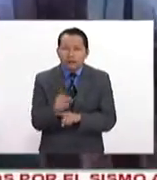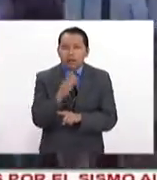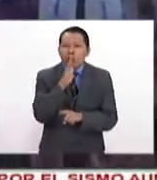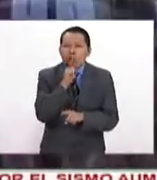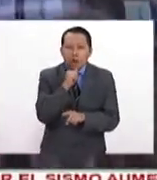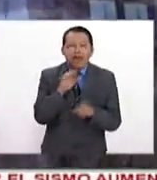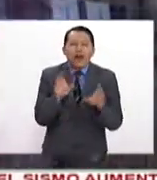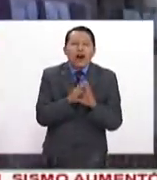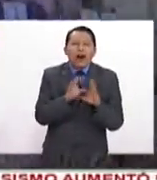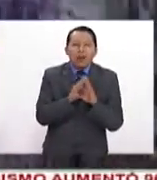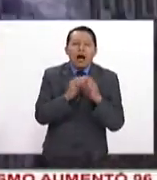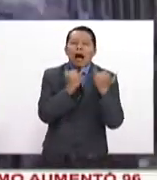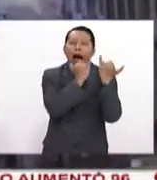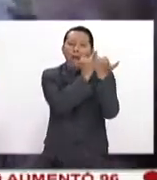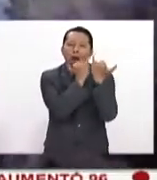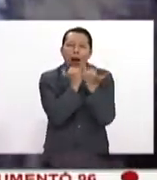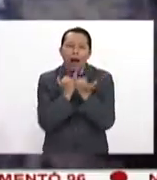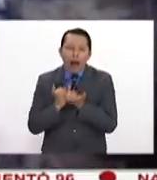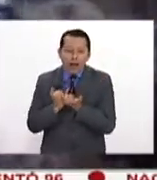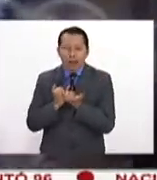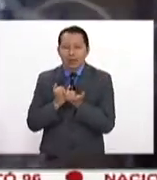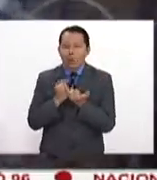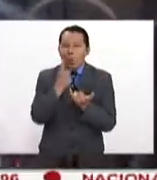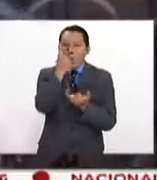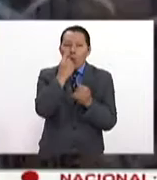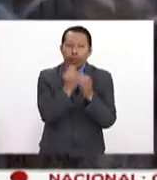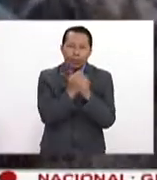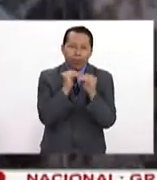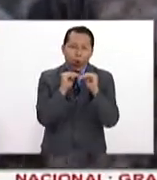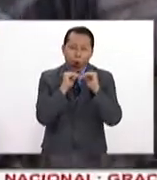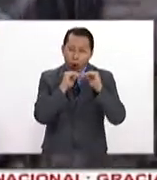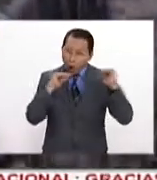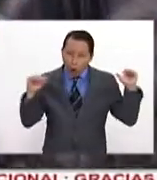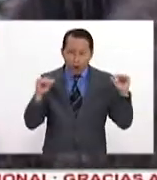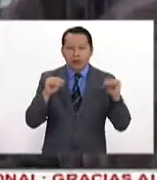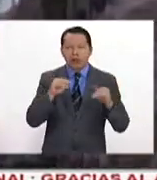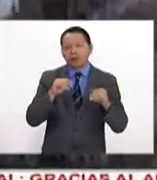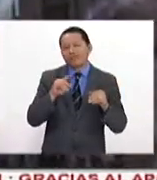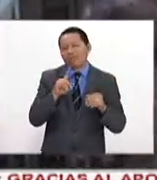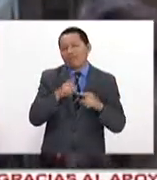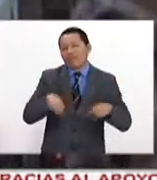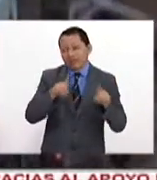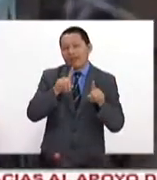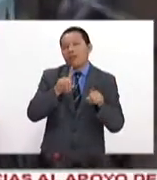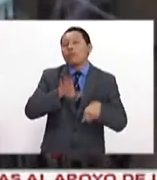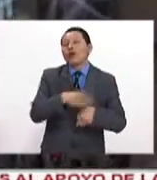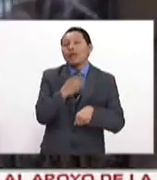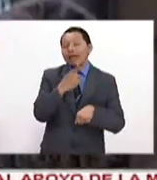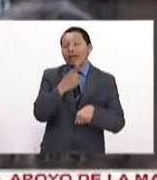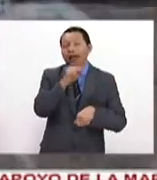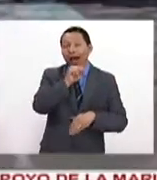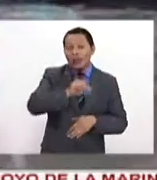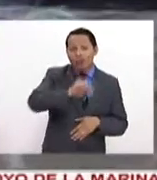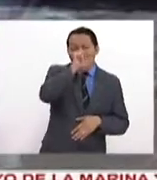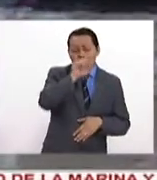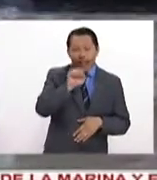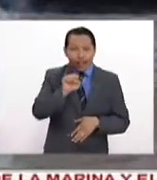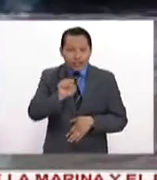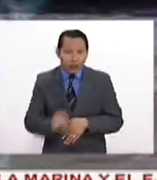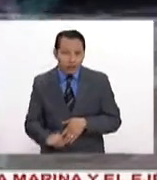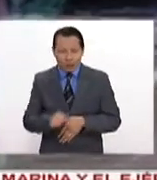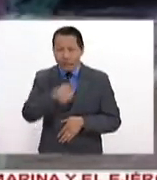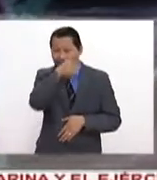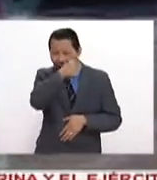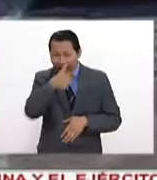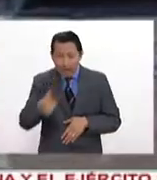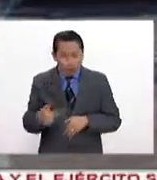ser mexicano en un solo tipo. No es lo mismo vivir en el norte que en el sur del país. Sin embargo, en México existe una